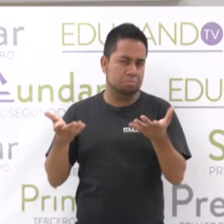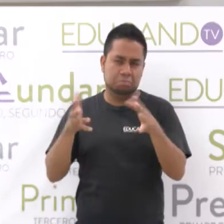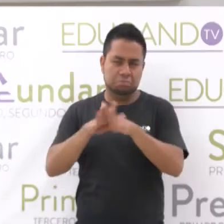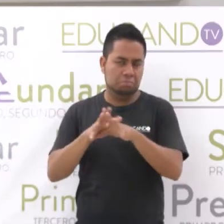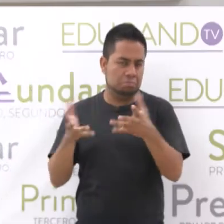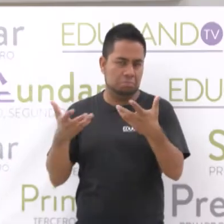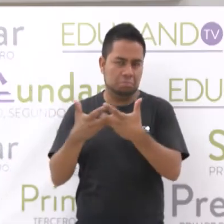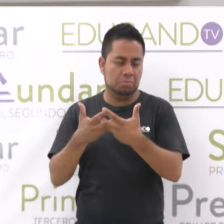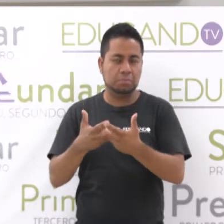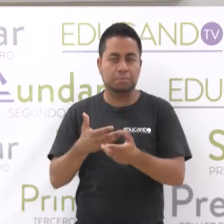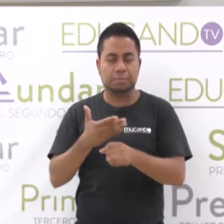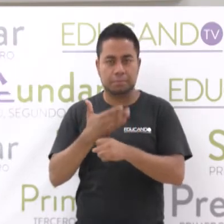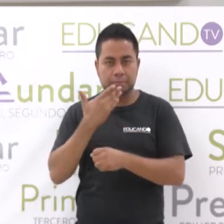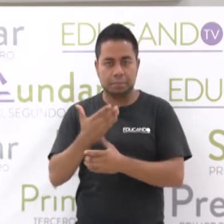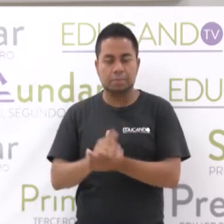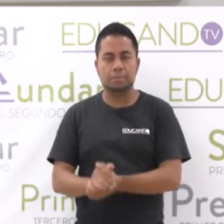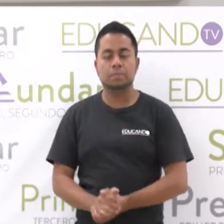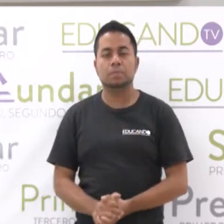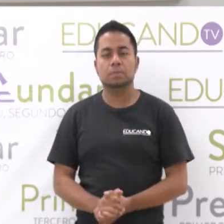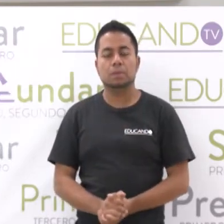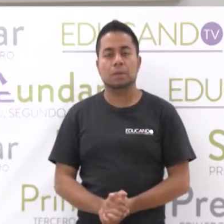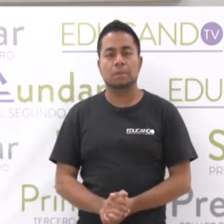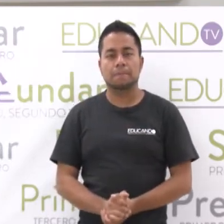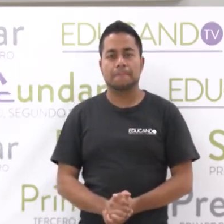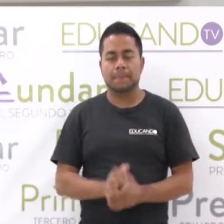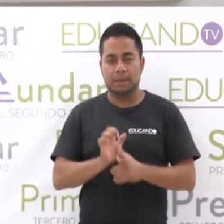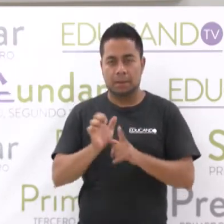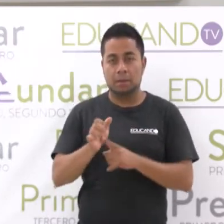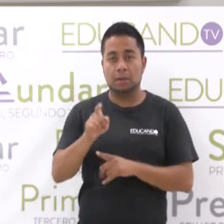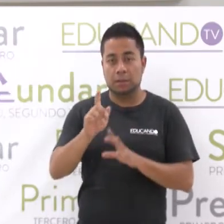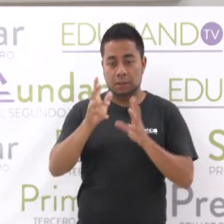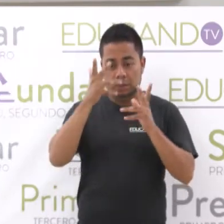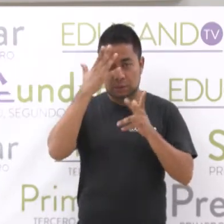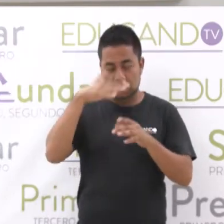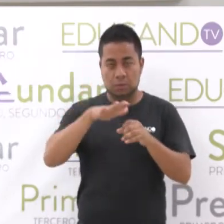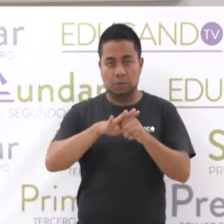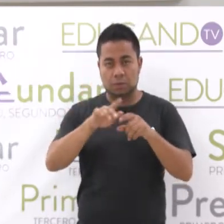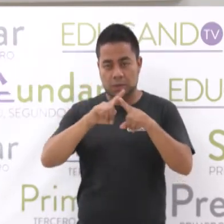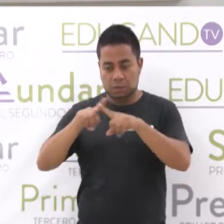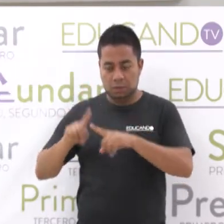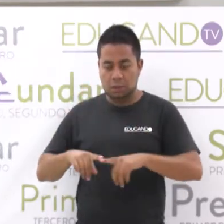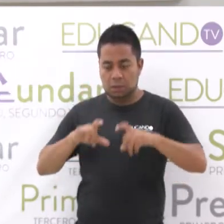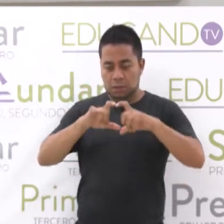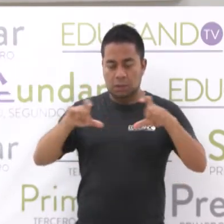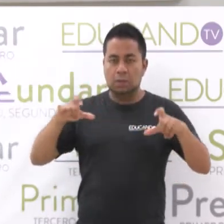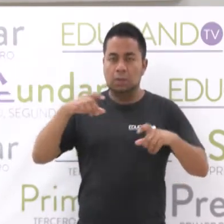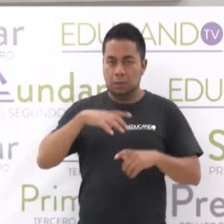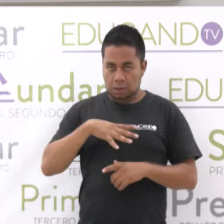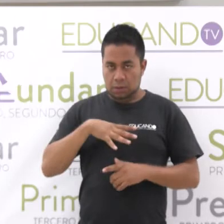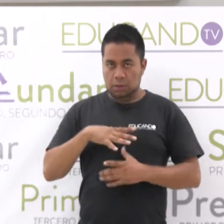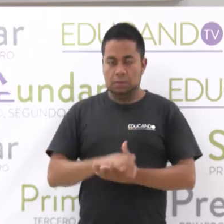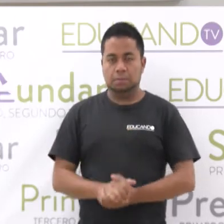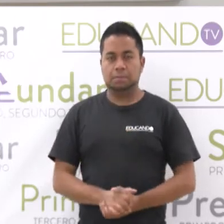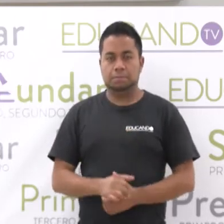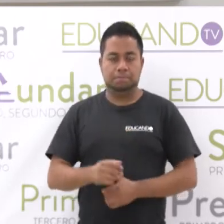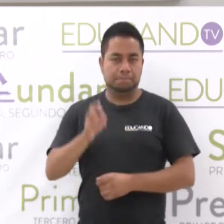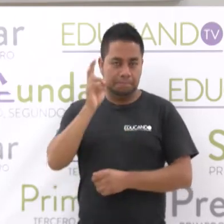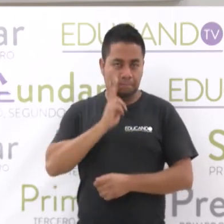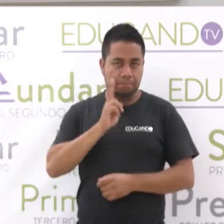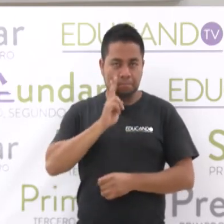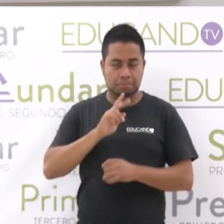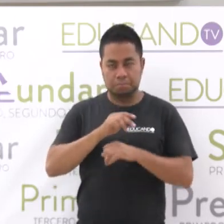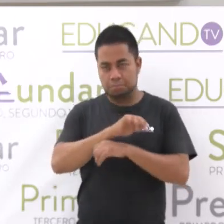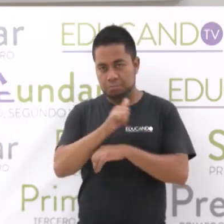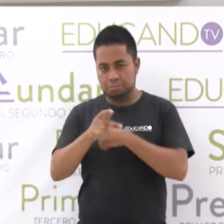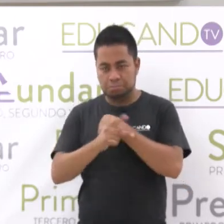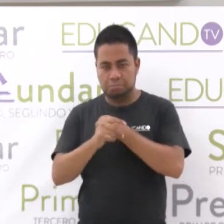bien, pues ya vimos entonces los diferentes tipos de fichas que existen. Vamos a ver la